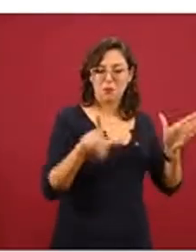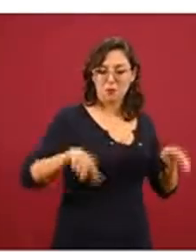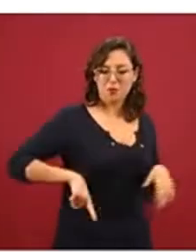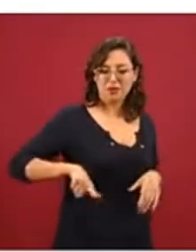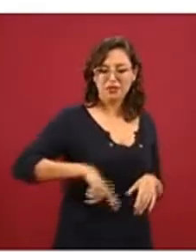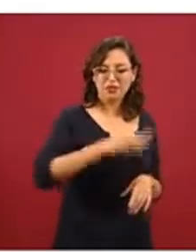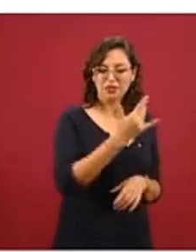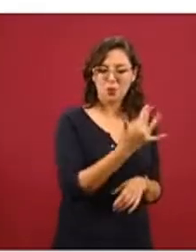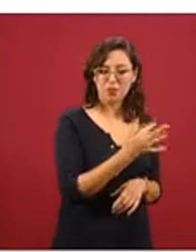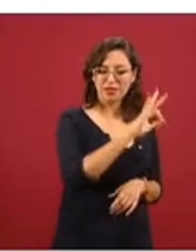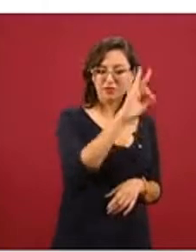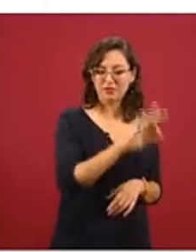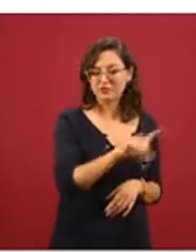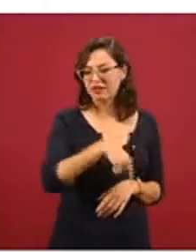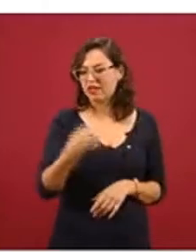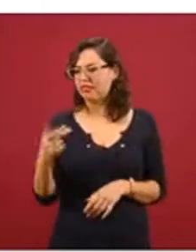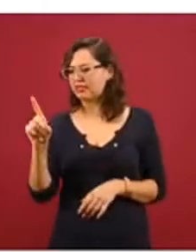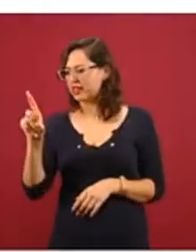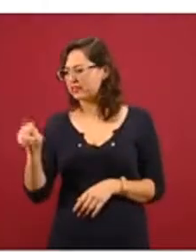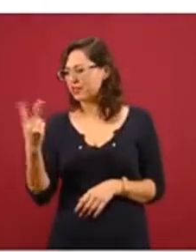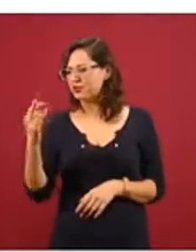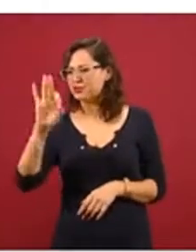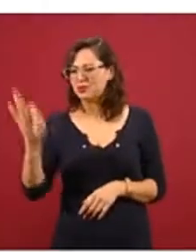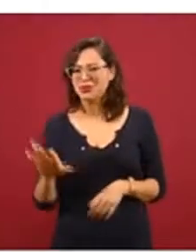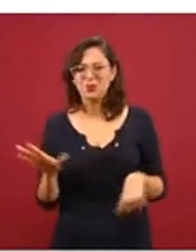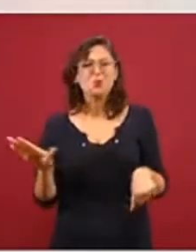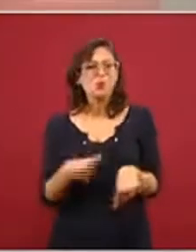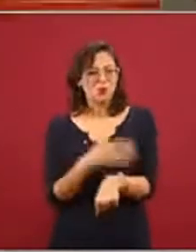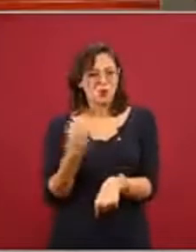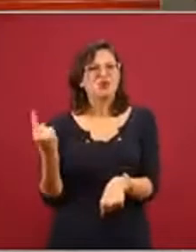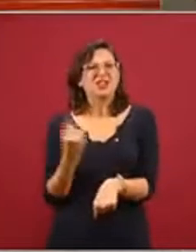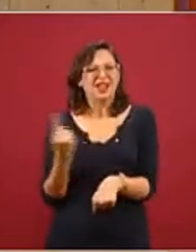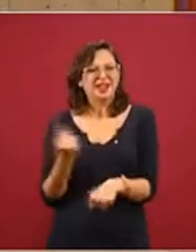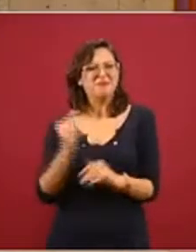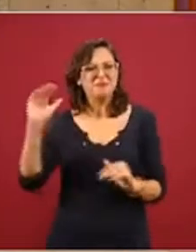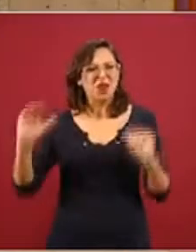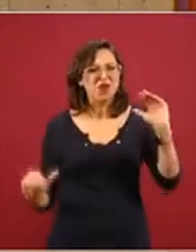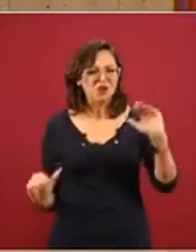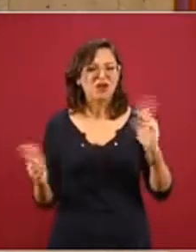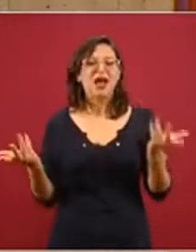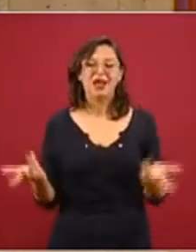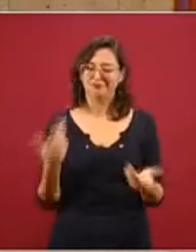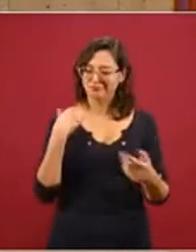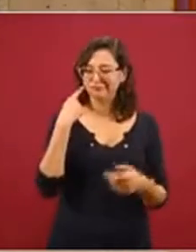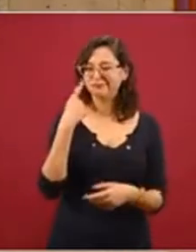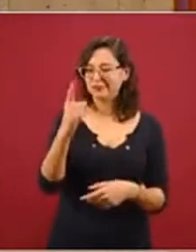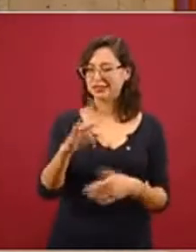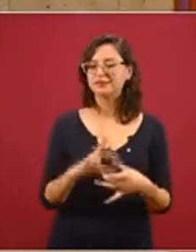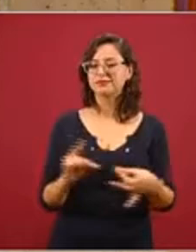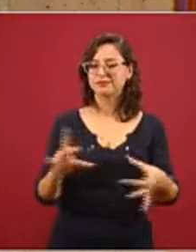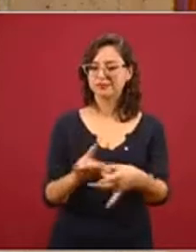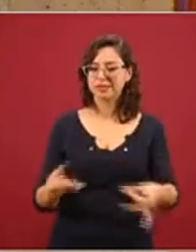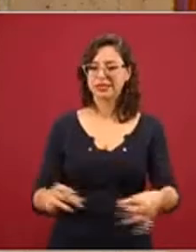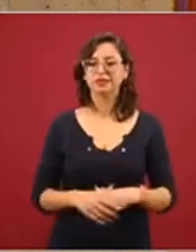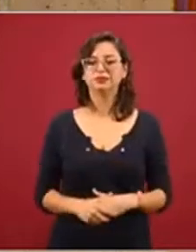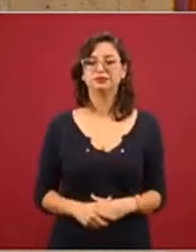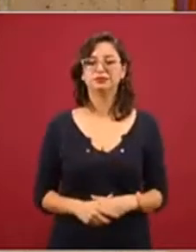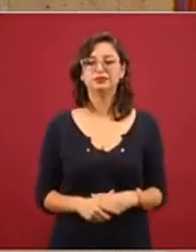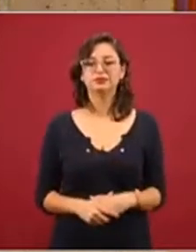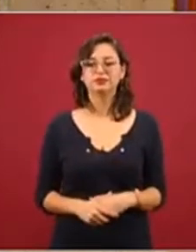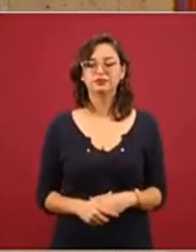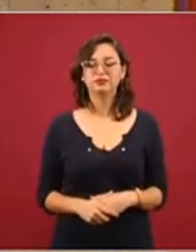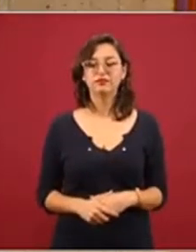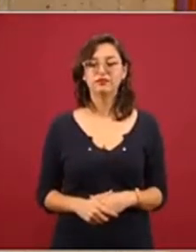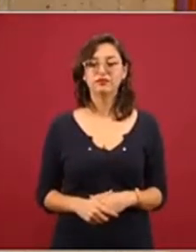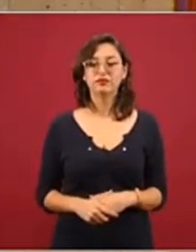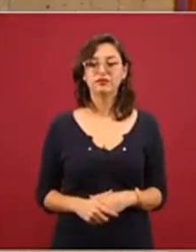del 32%, y esto tiene su explicación. Veamos la siguiente diapositiva. Aquí podemos ver de los